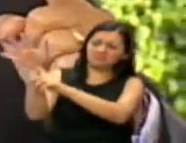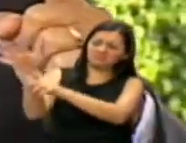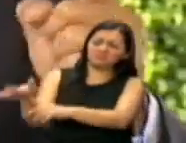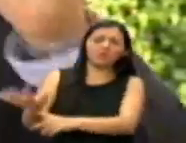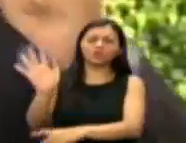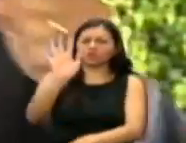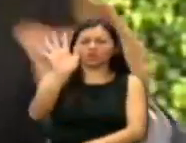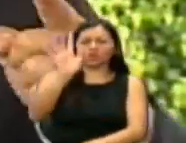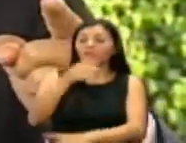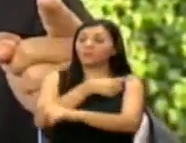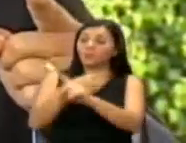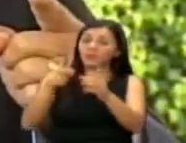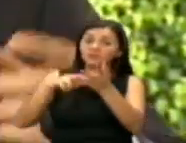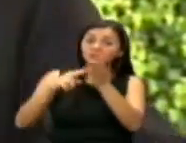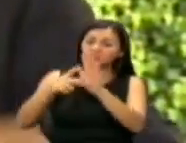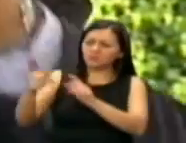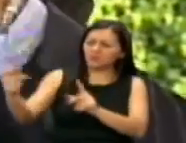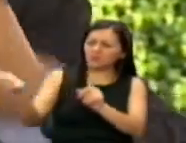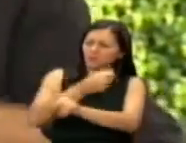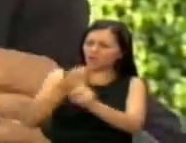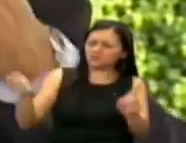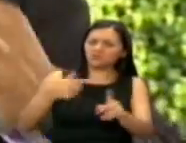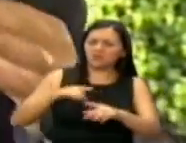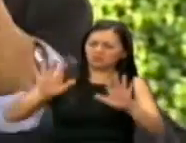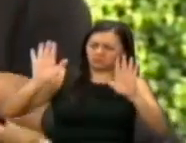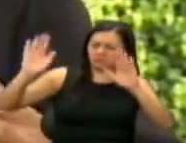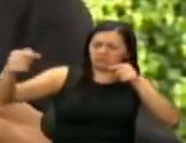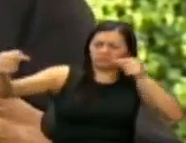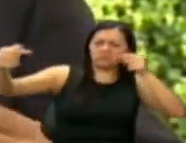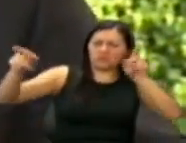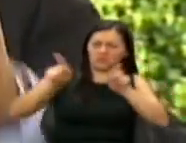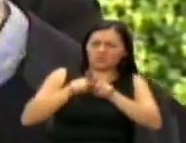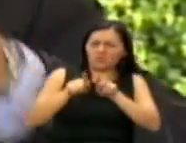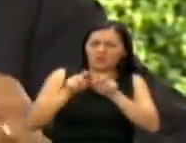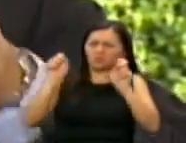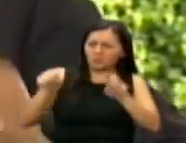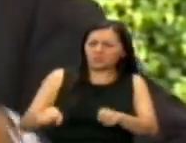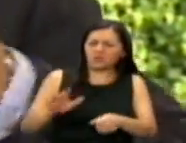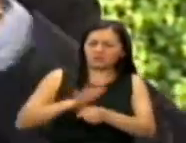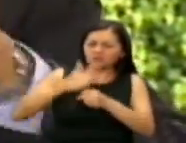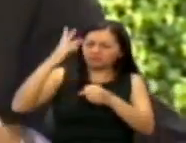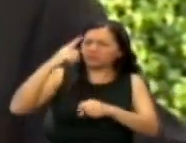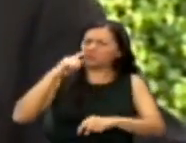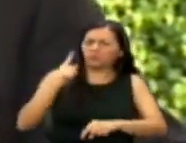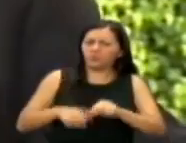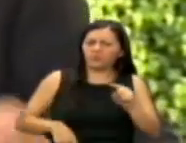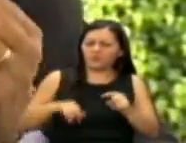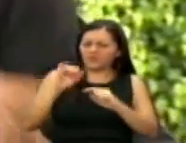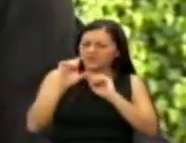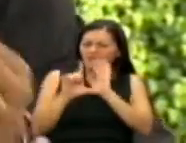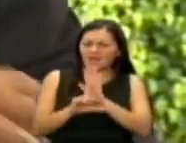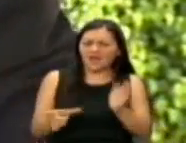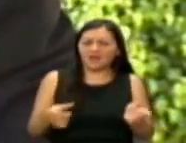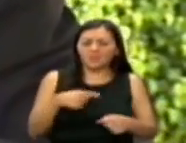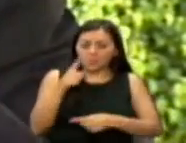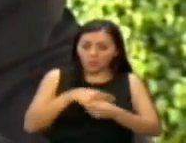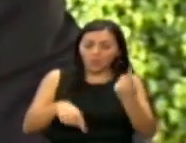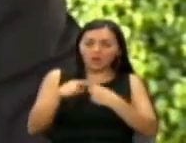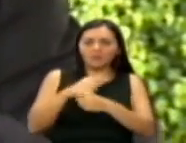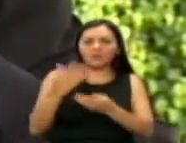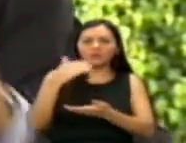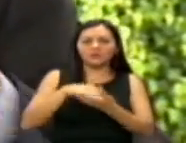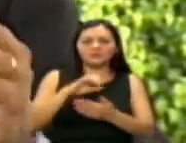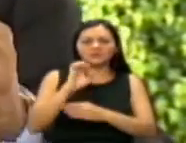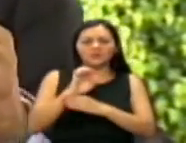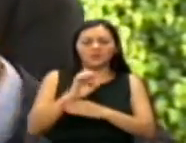indignación estos abusos, esta prepotencia absolutamente ilegales, absolutamente ilegítimas, y que nos quieren volver al viejo